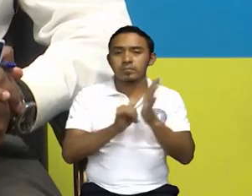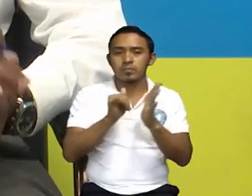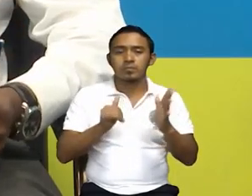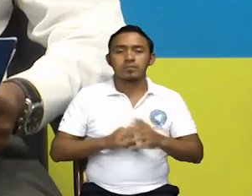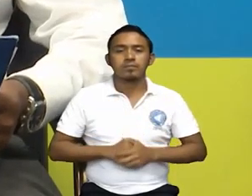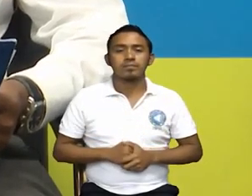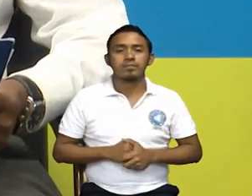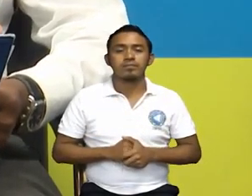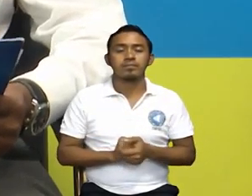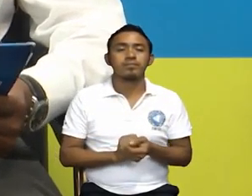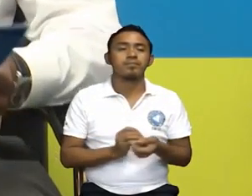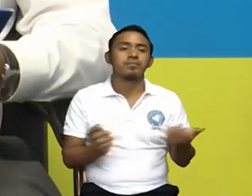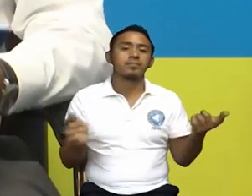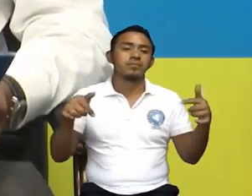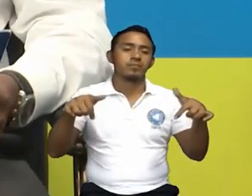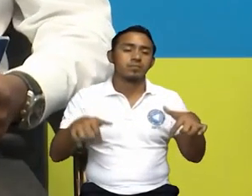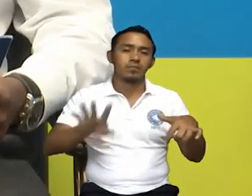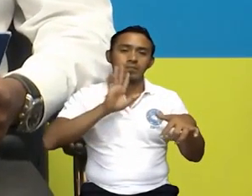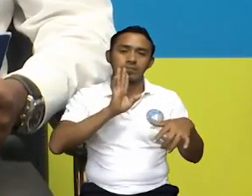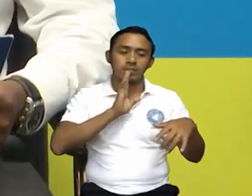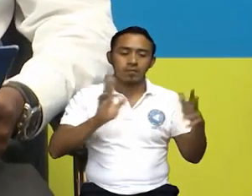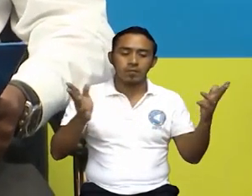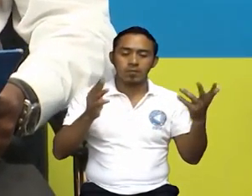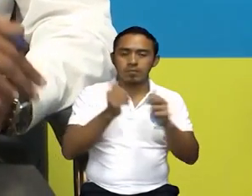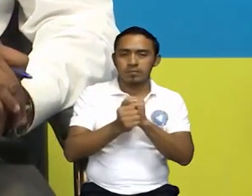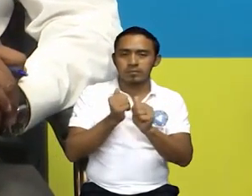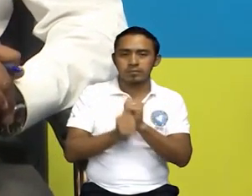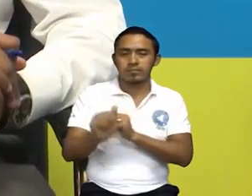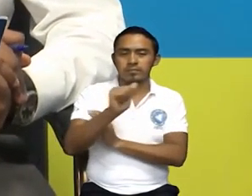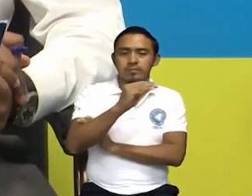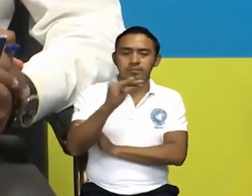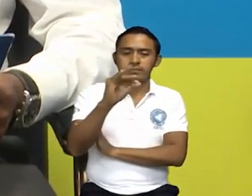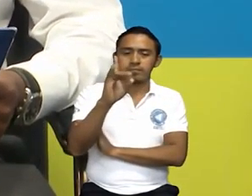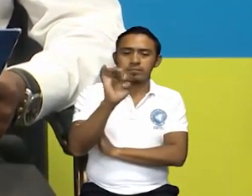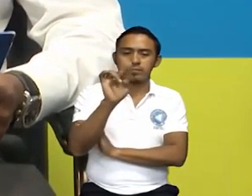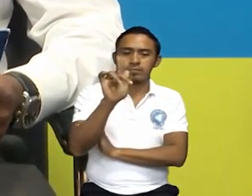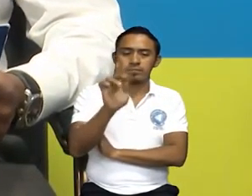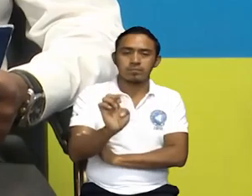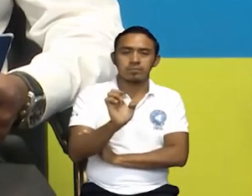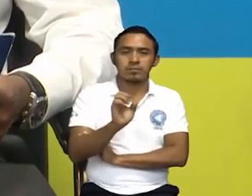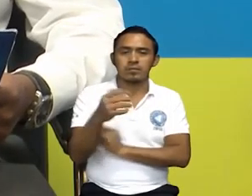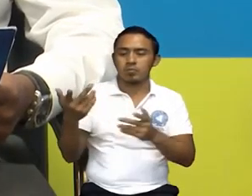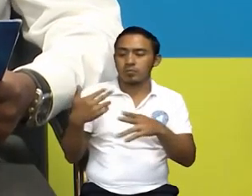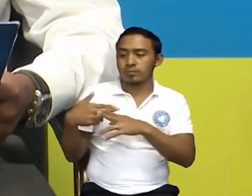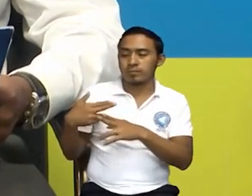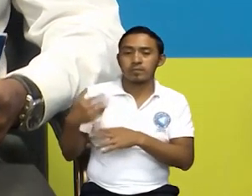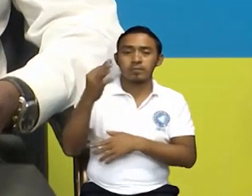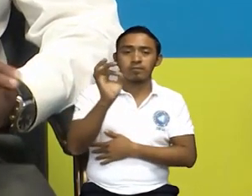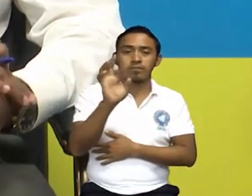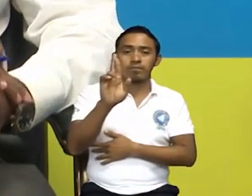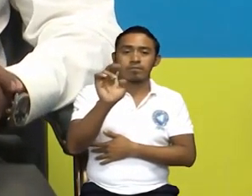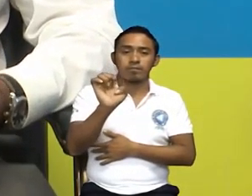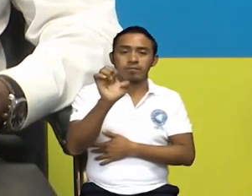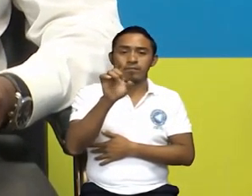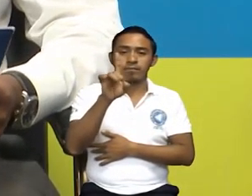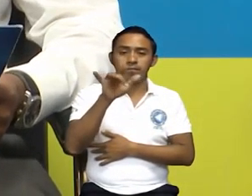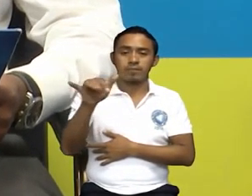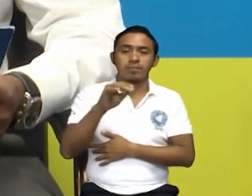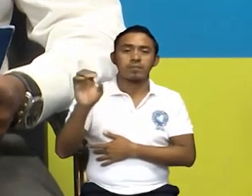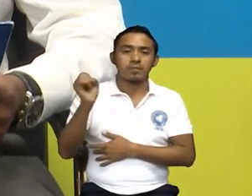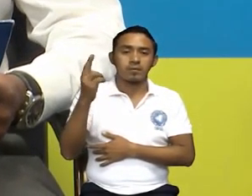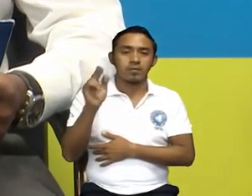NIC. Estamos hablando hoy sobre los accidentes caseros y tenemos al doctor Freddy Suárez, quien es parte del equipo médico del